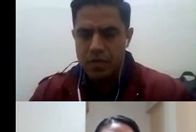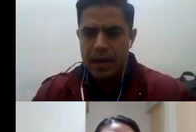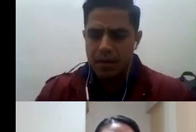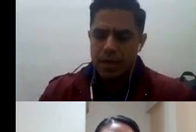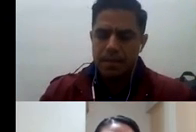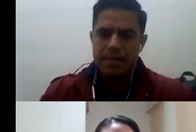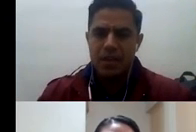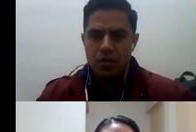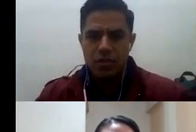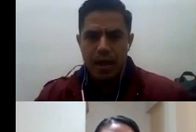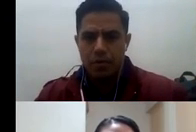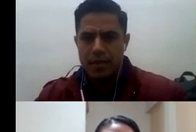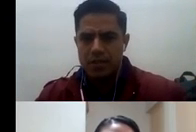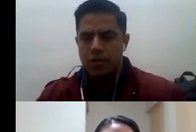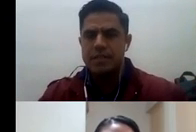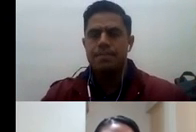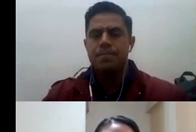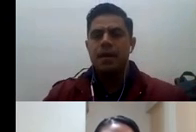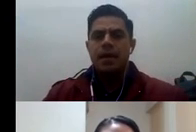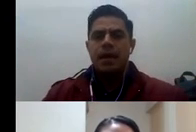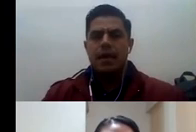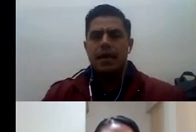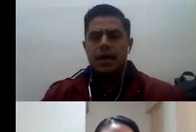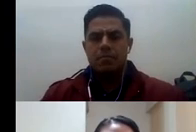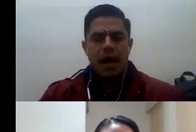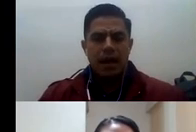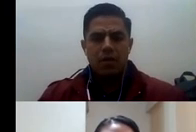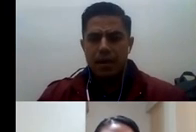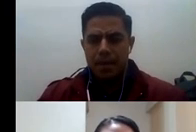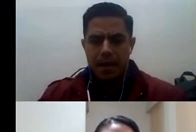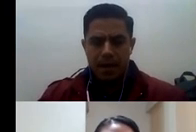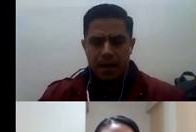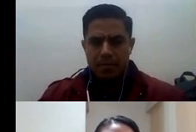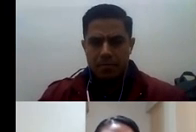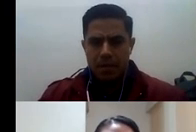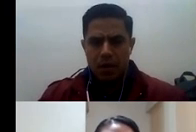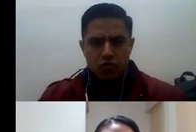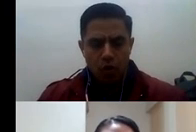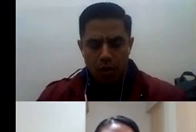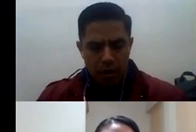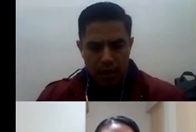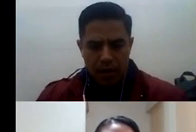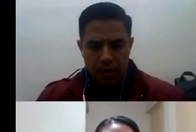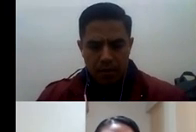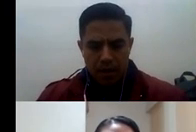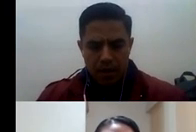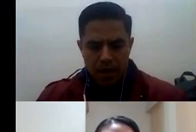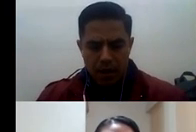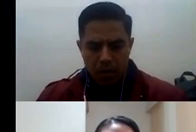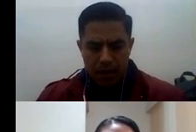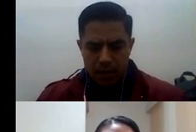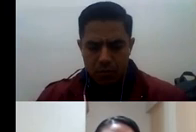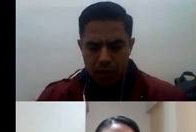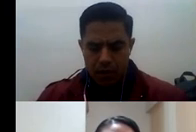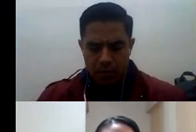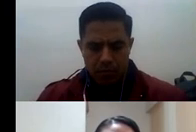recogimos alrededor de 22 aportaciones. Algo que me gustó y quiero